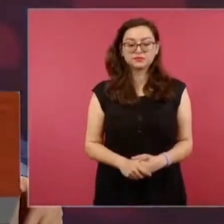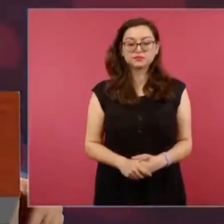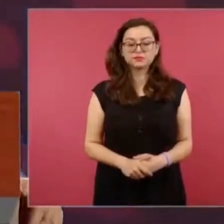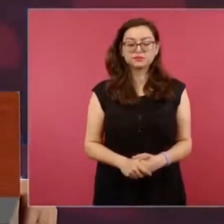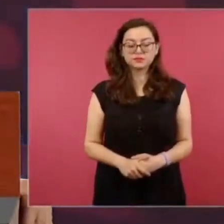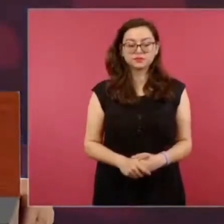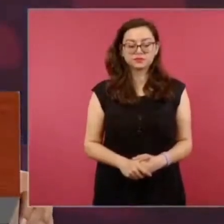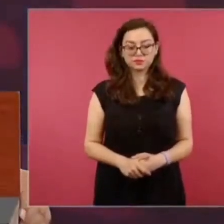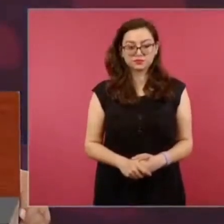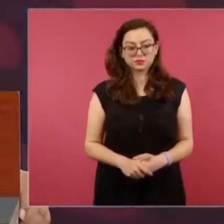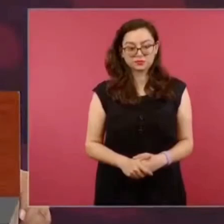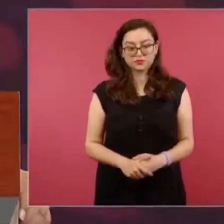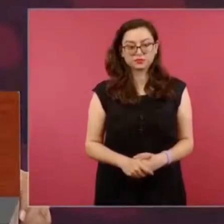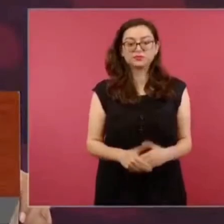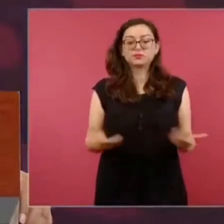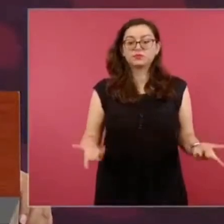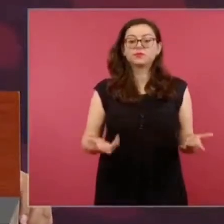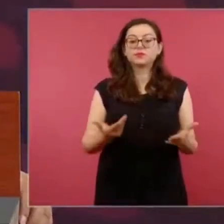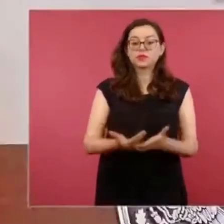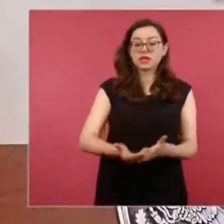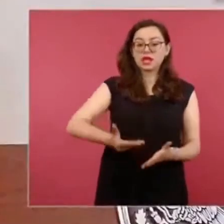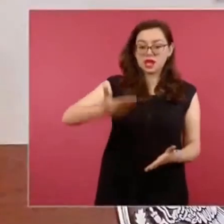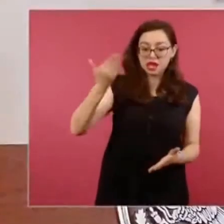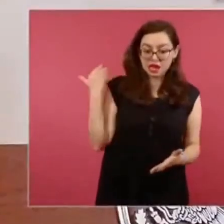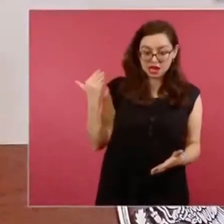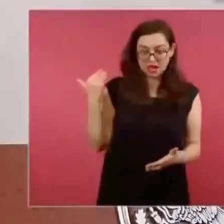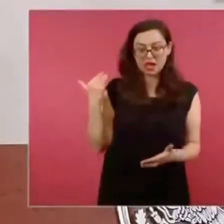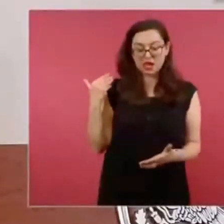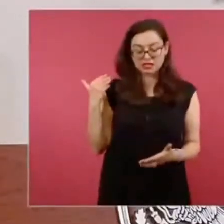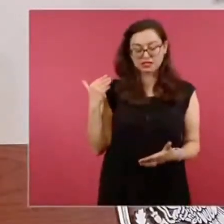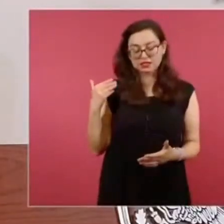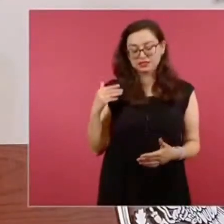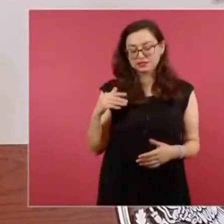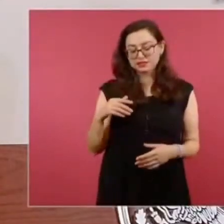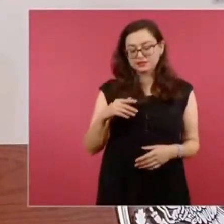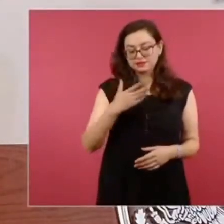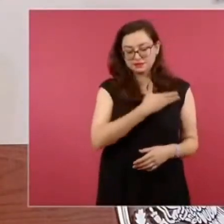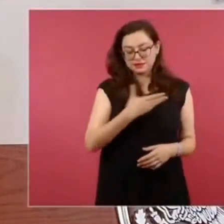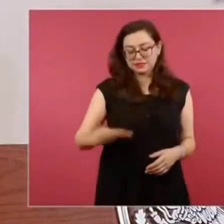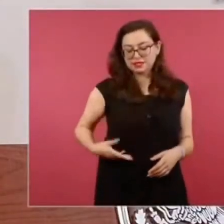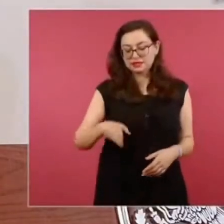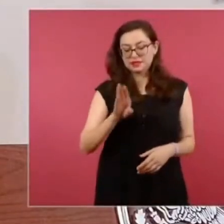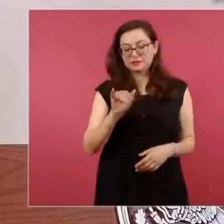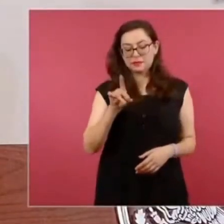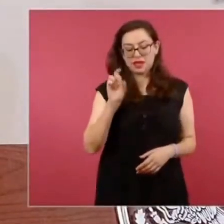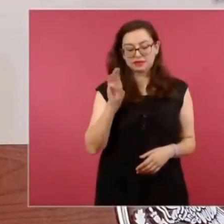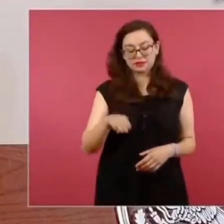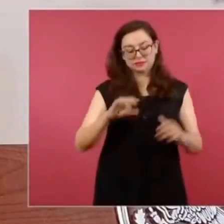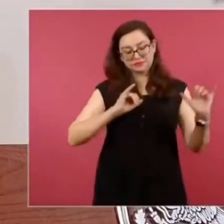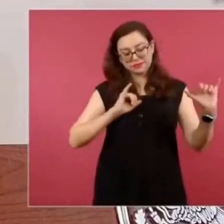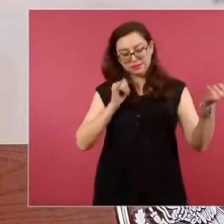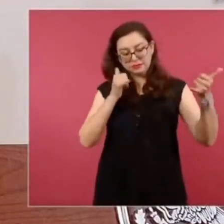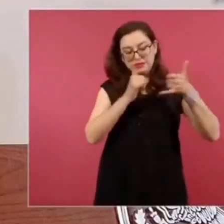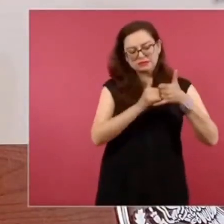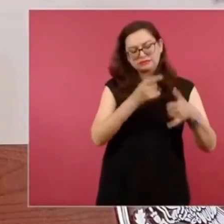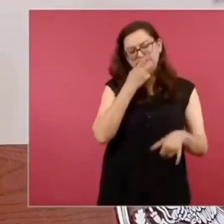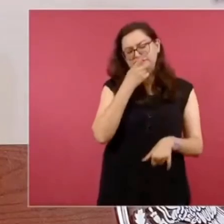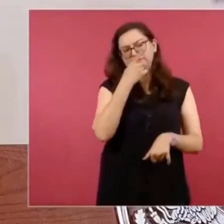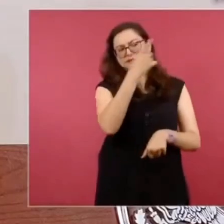que ya están llegando tantos estadounidenses a la Ciudad de México,